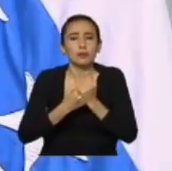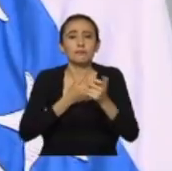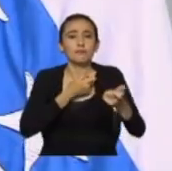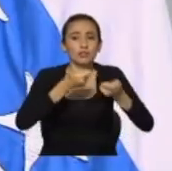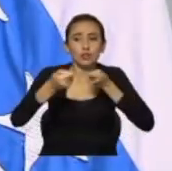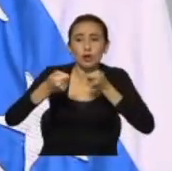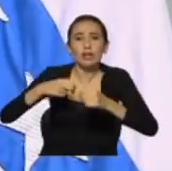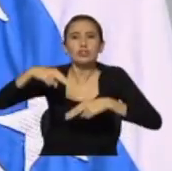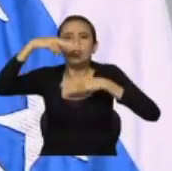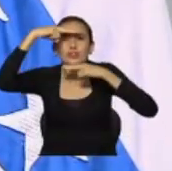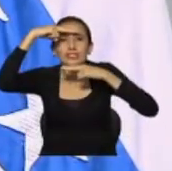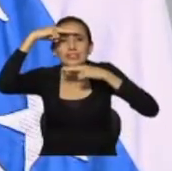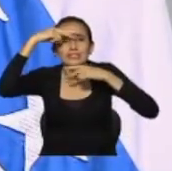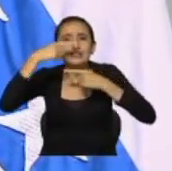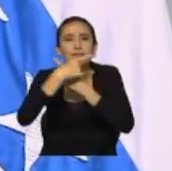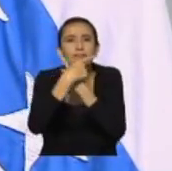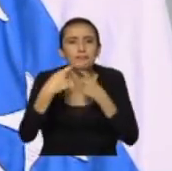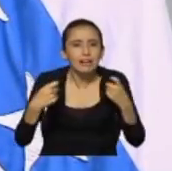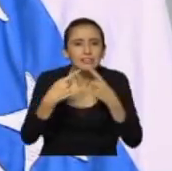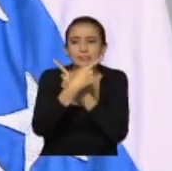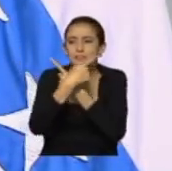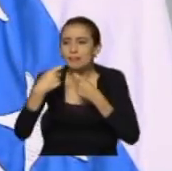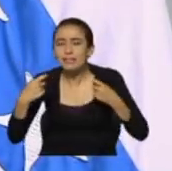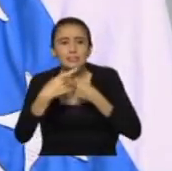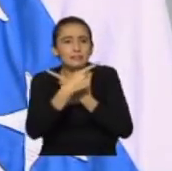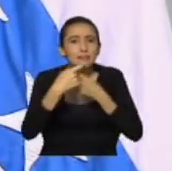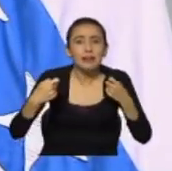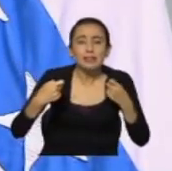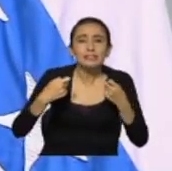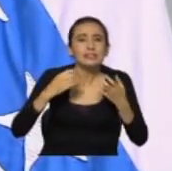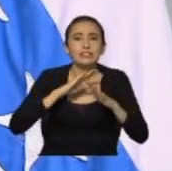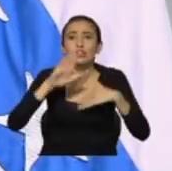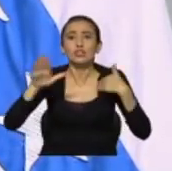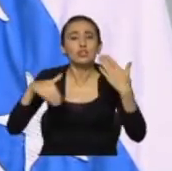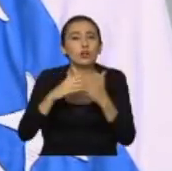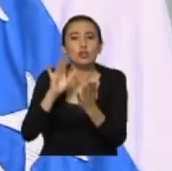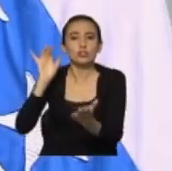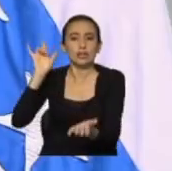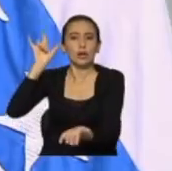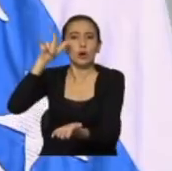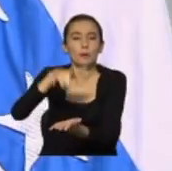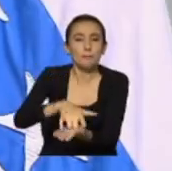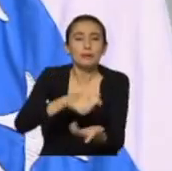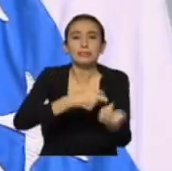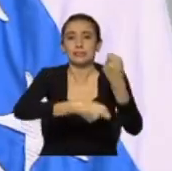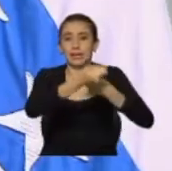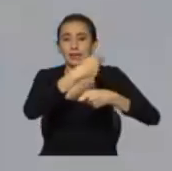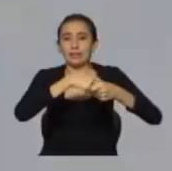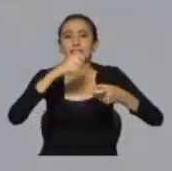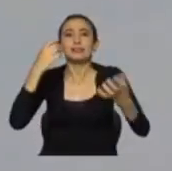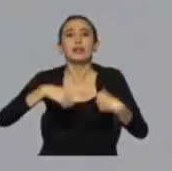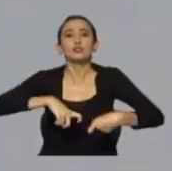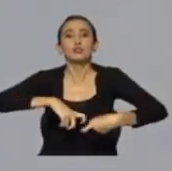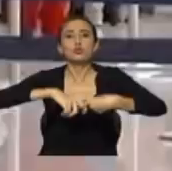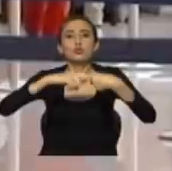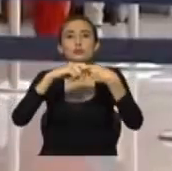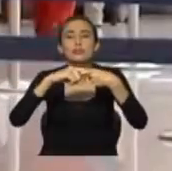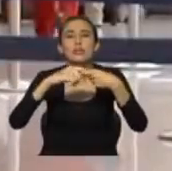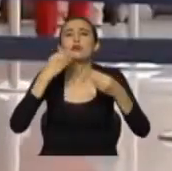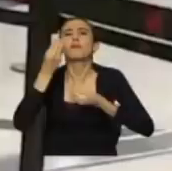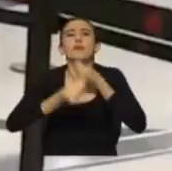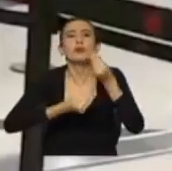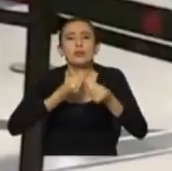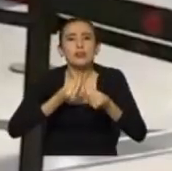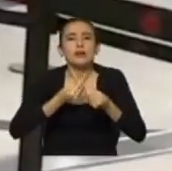noticias falsas por cancelar desde el primer momento de la epidemia todos los vuelos comerciales nacionales e internacionales garantizando que